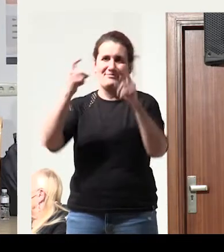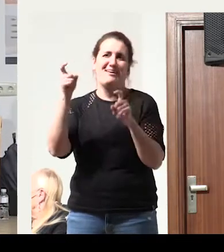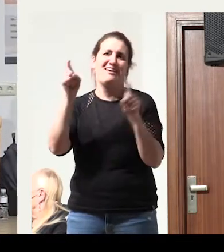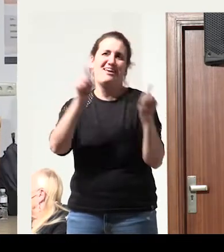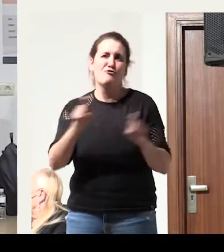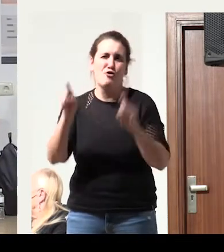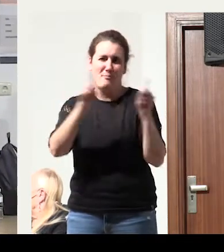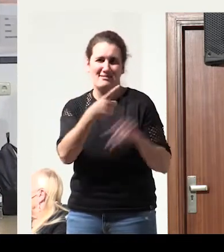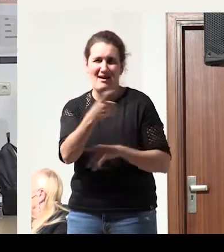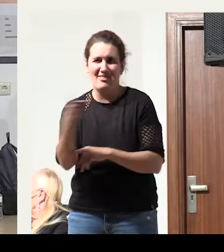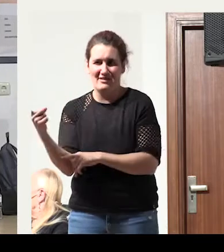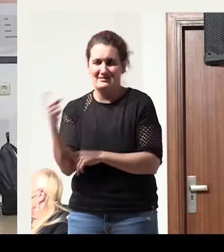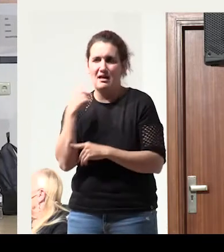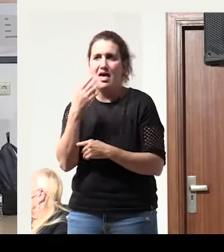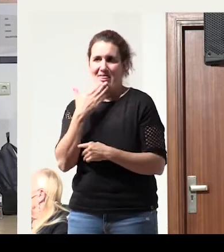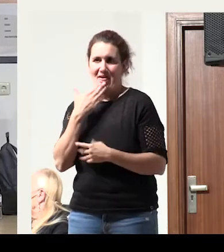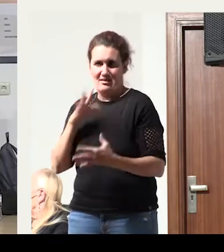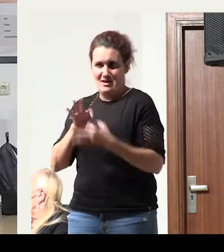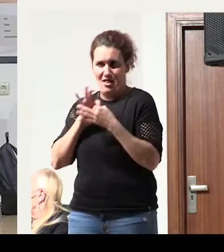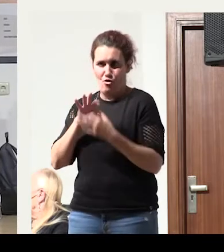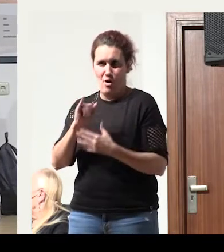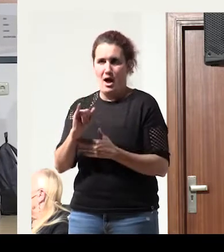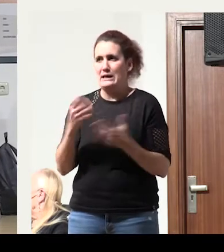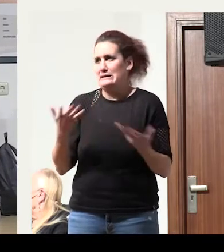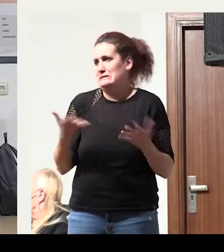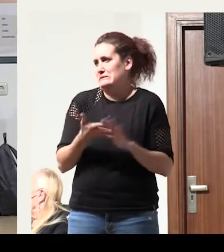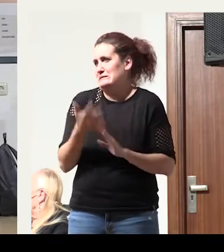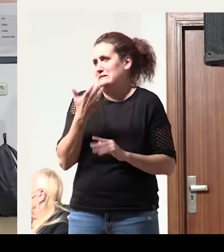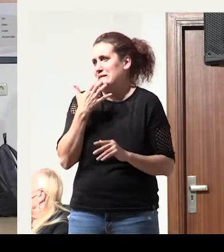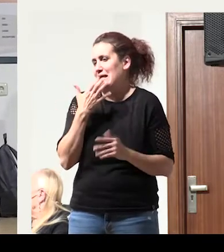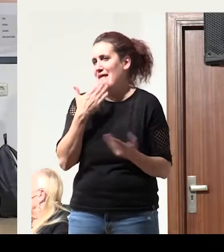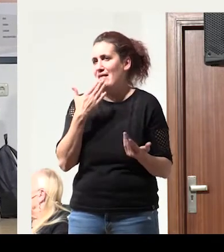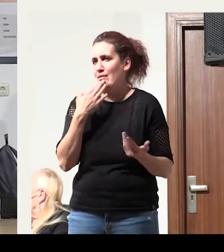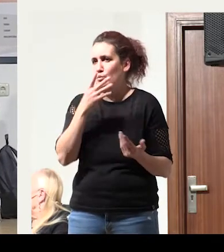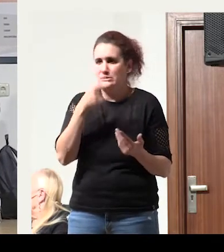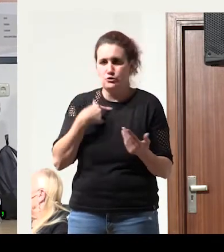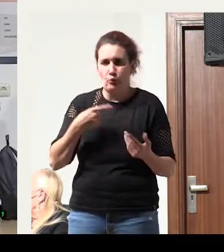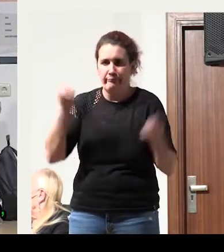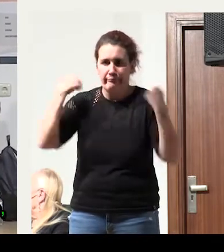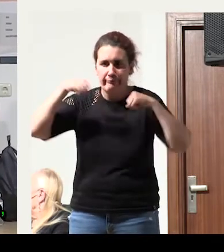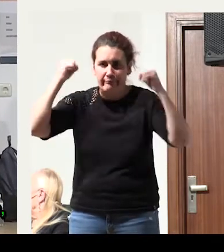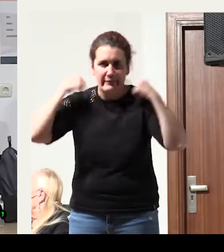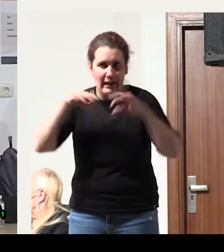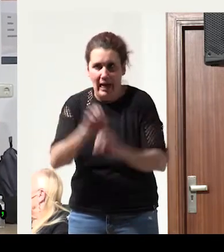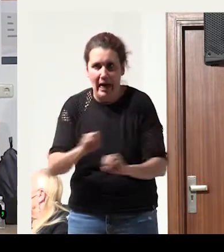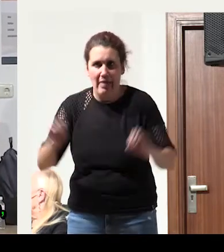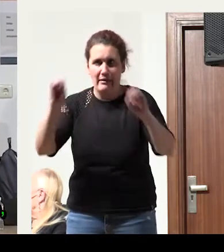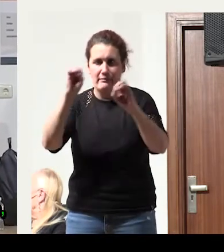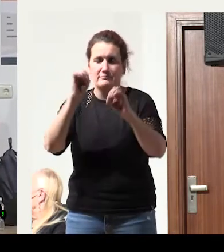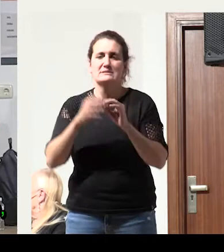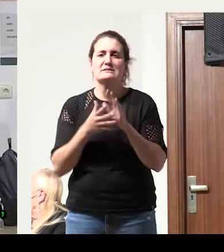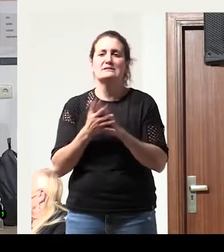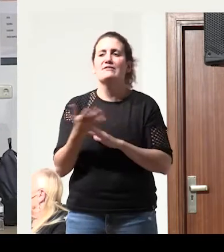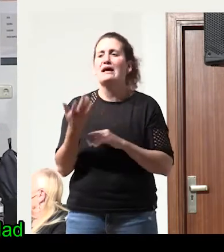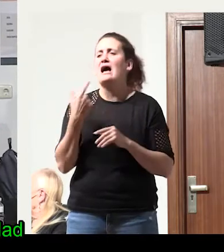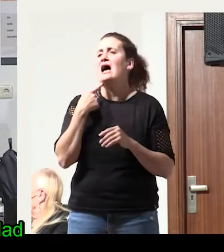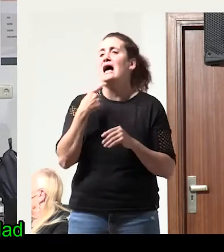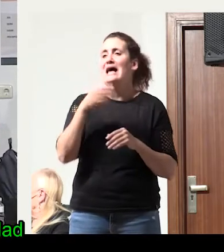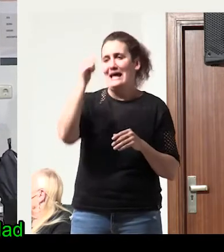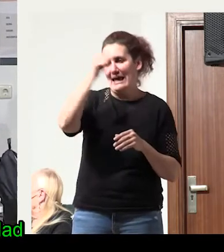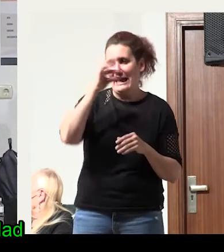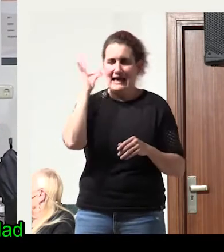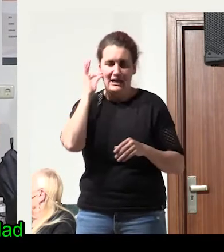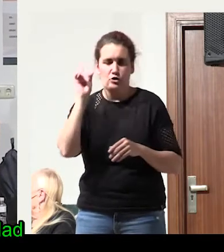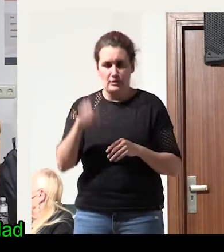también con la edad, porque claro, con la edad pues no te has entrenado en esas habilidades. O sea, tiene que ver con el género, por supuesto. O sea, que es